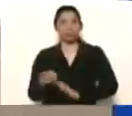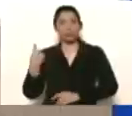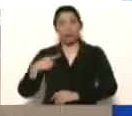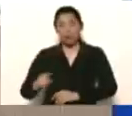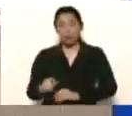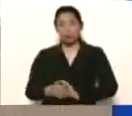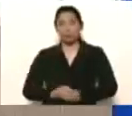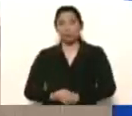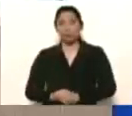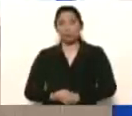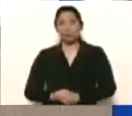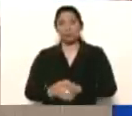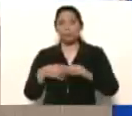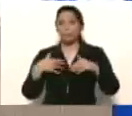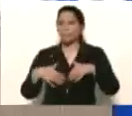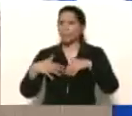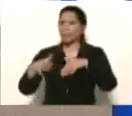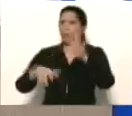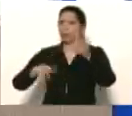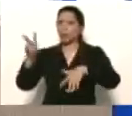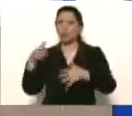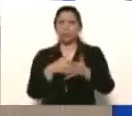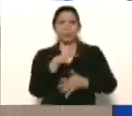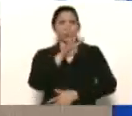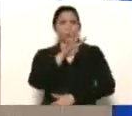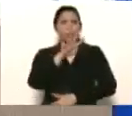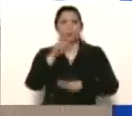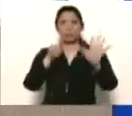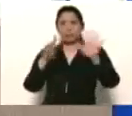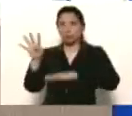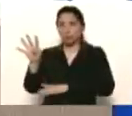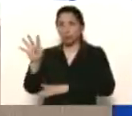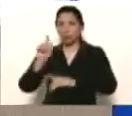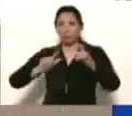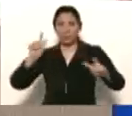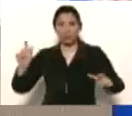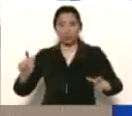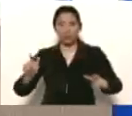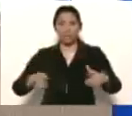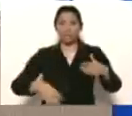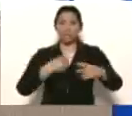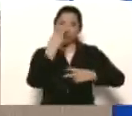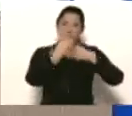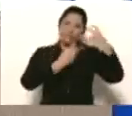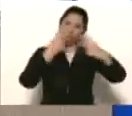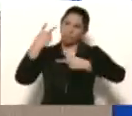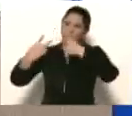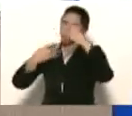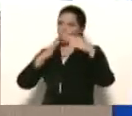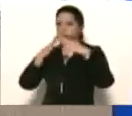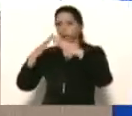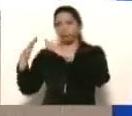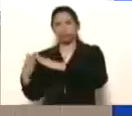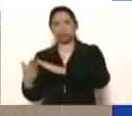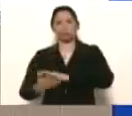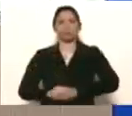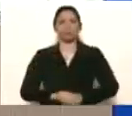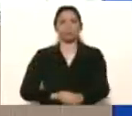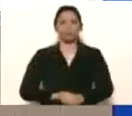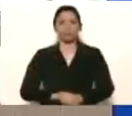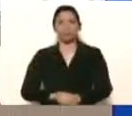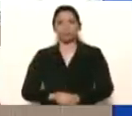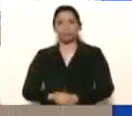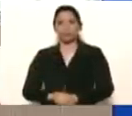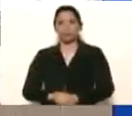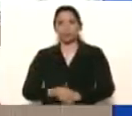un ejército de doce mil 464 personas que van casa por casa caserío por caseríos